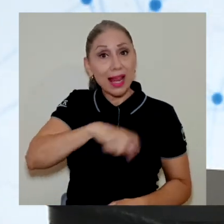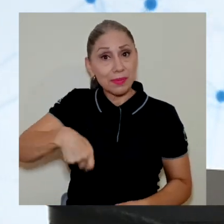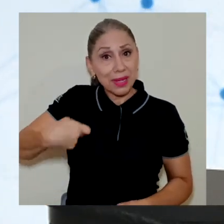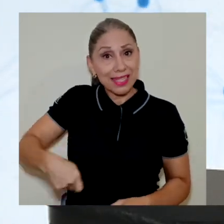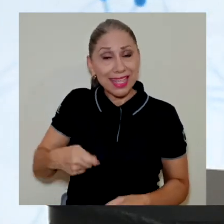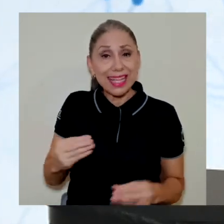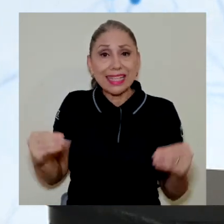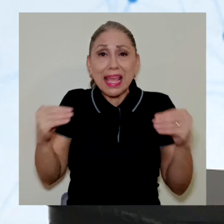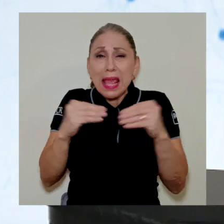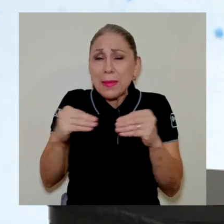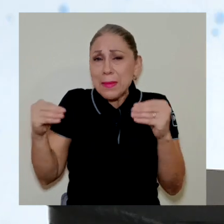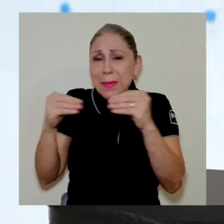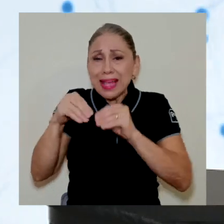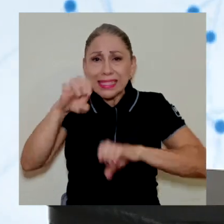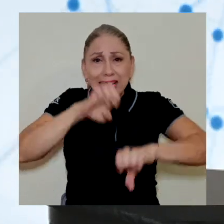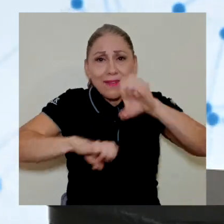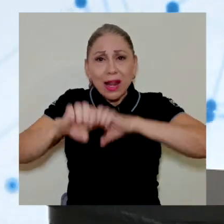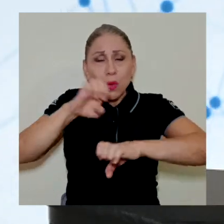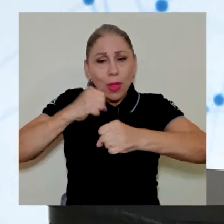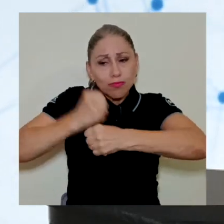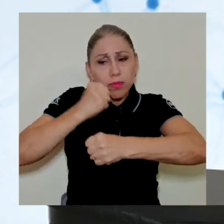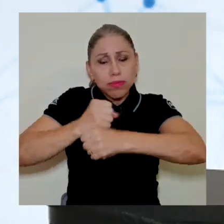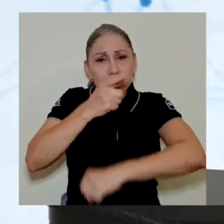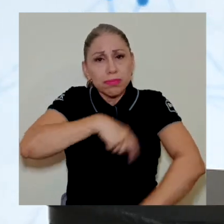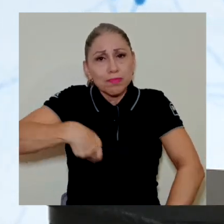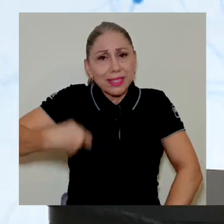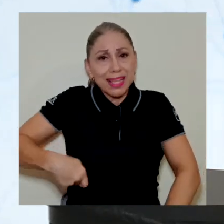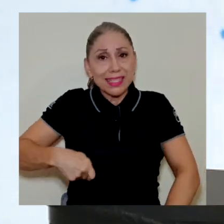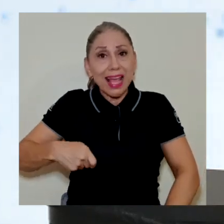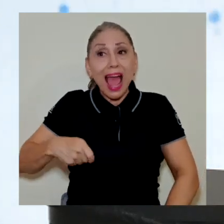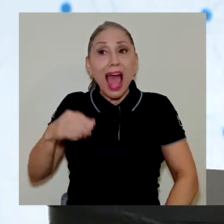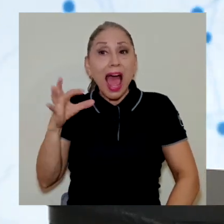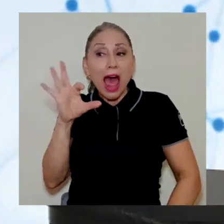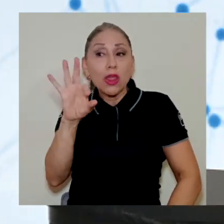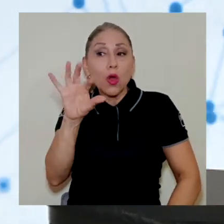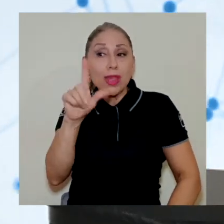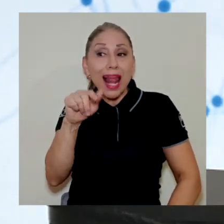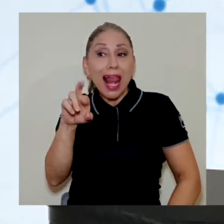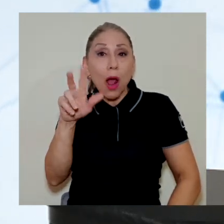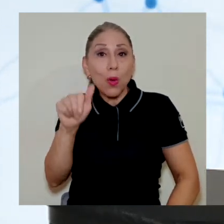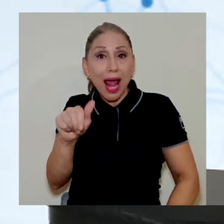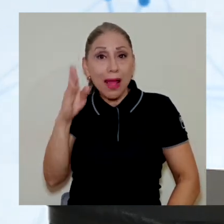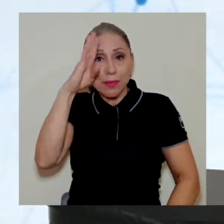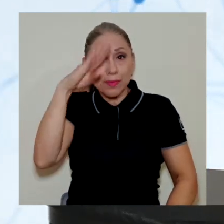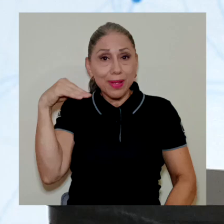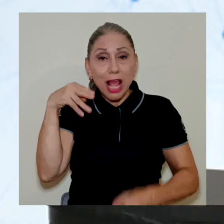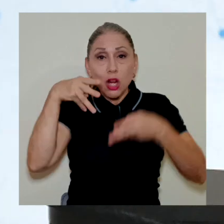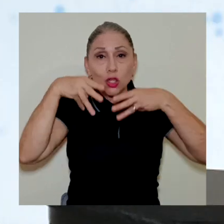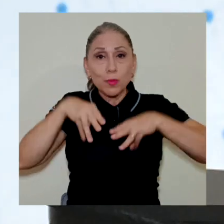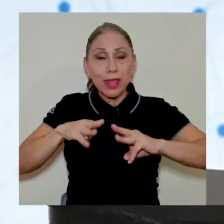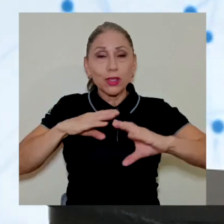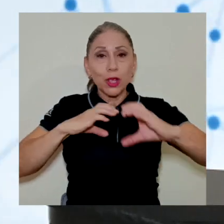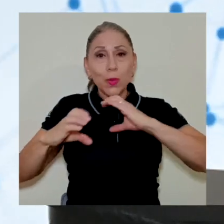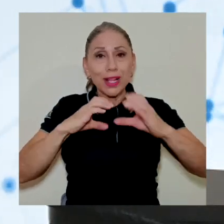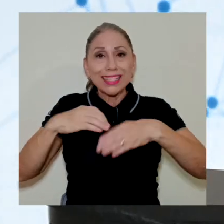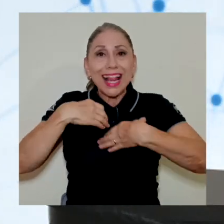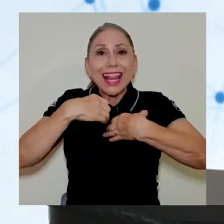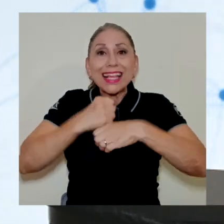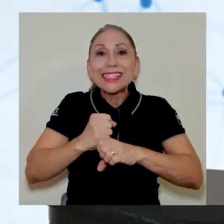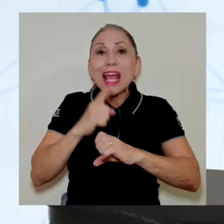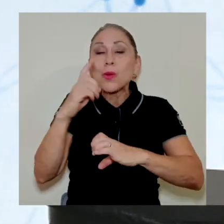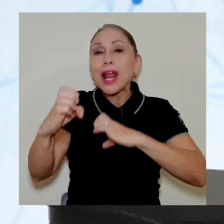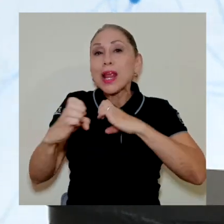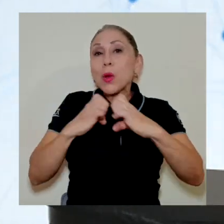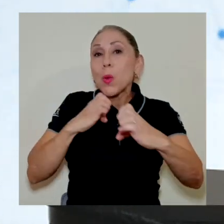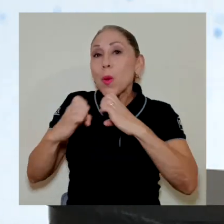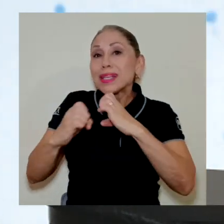cuales más se ha evaluado la gestión de la presidencia. O sea, a doña Laura los medios de comunicación le hacían una encuesta de